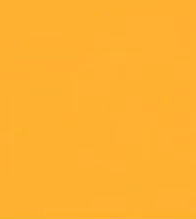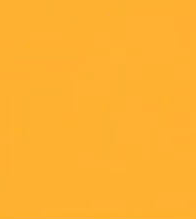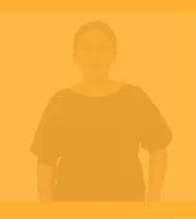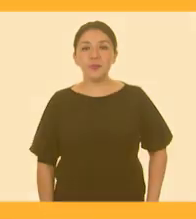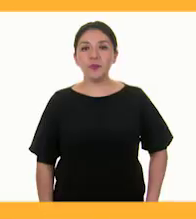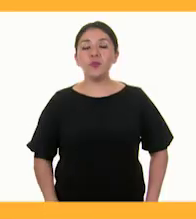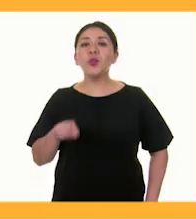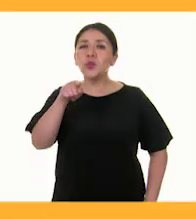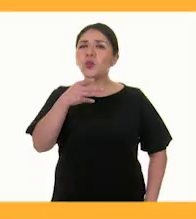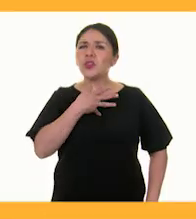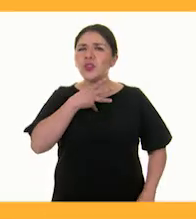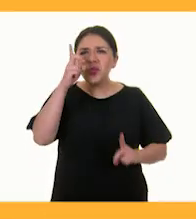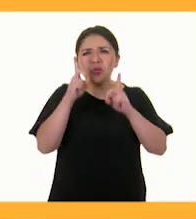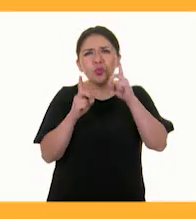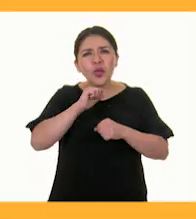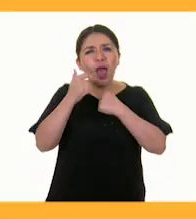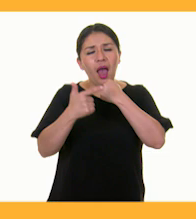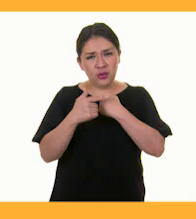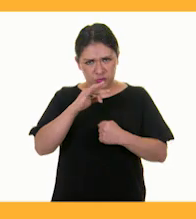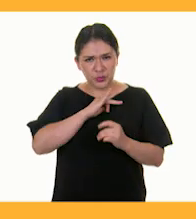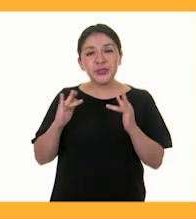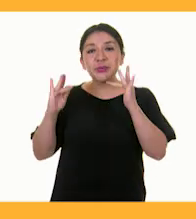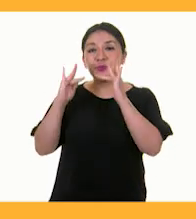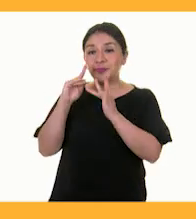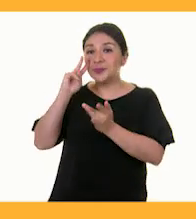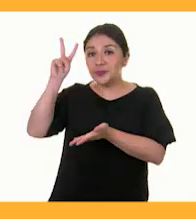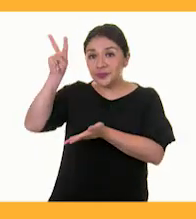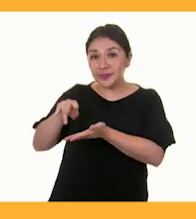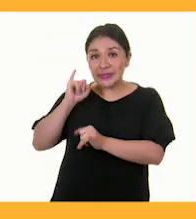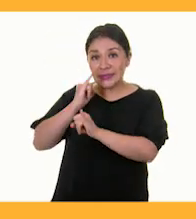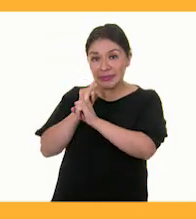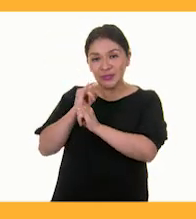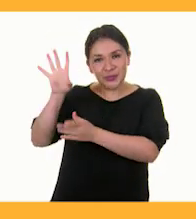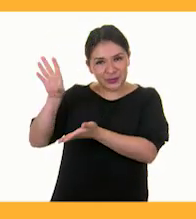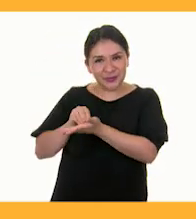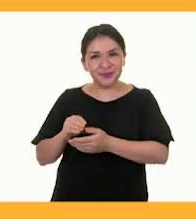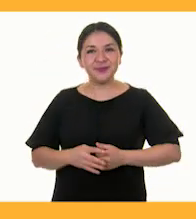Si tienes alguna duda, contáctanos. Página web